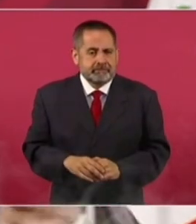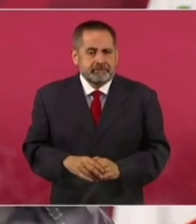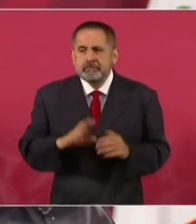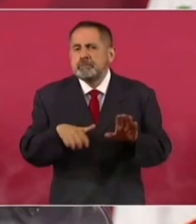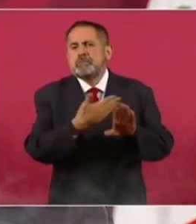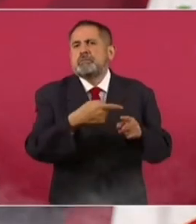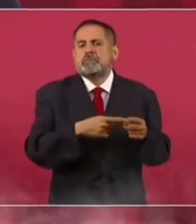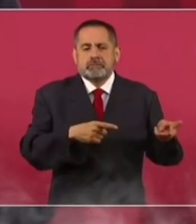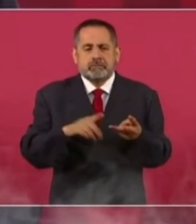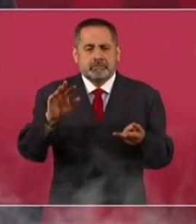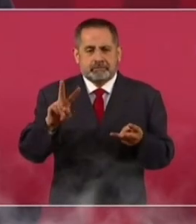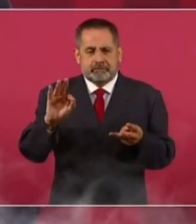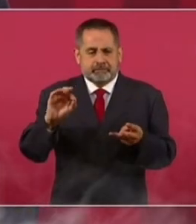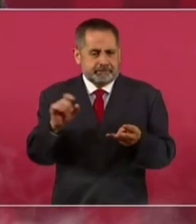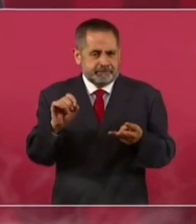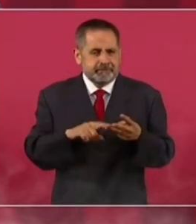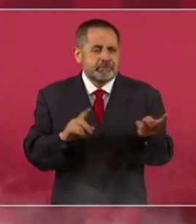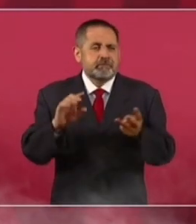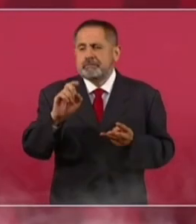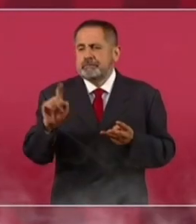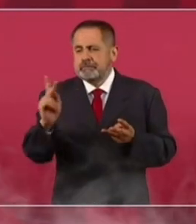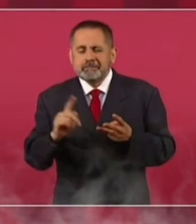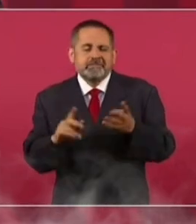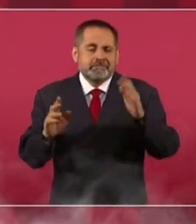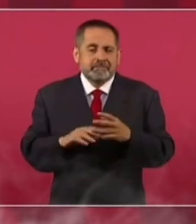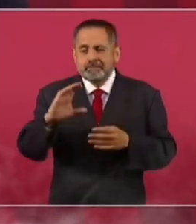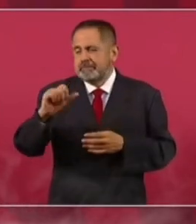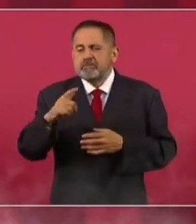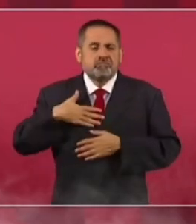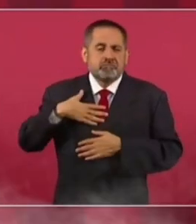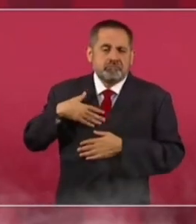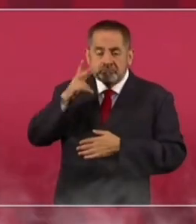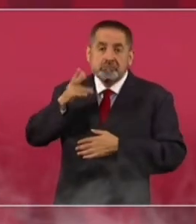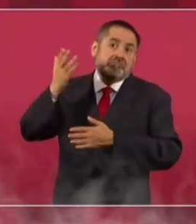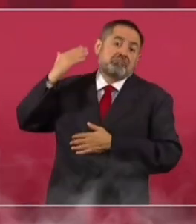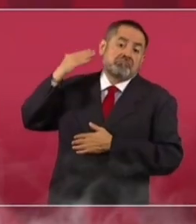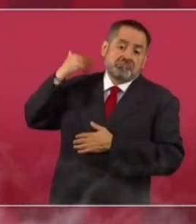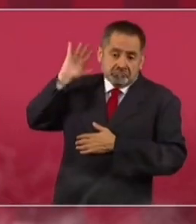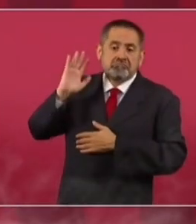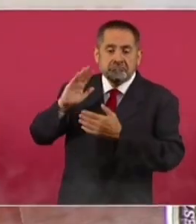O contra de Fox, o de Cedillo, o de Salinas. De algunos de ellos yo ya las presenté.